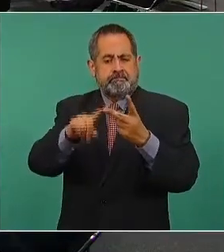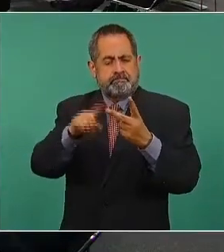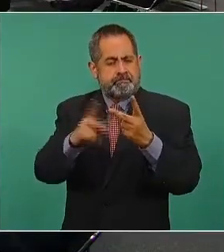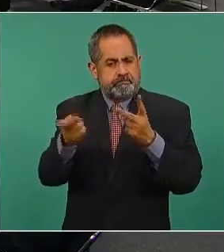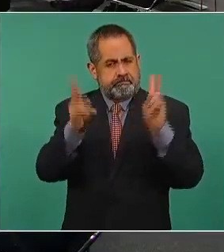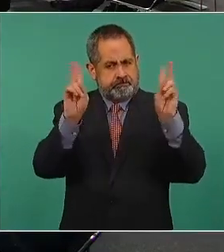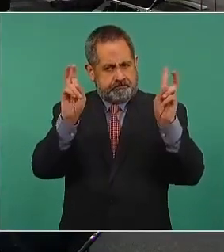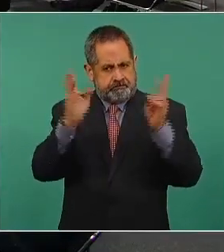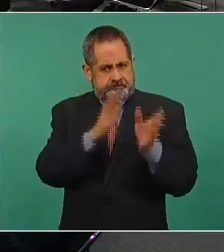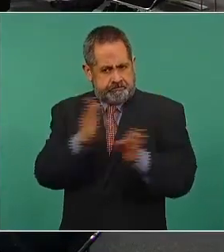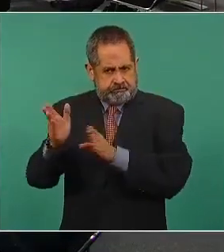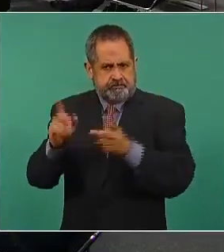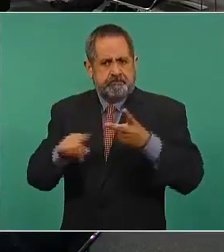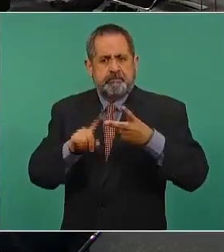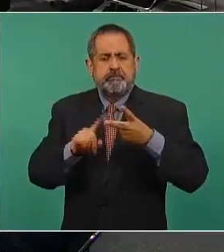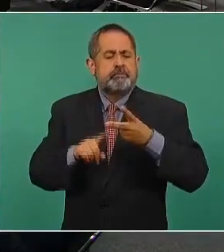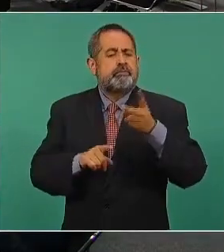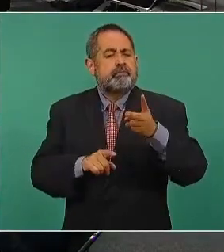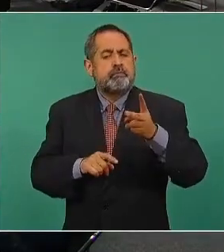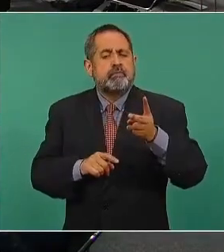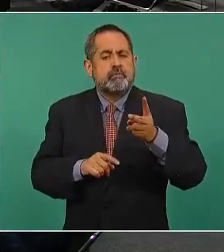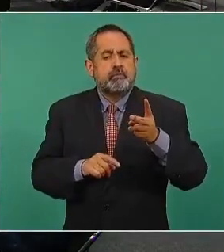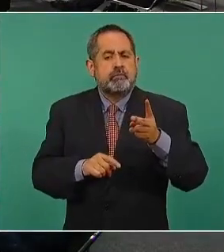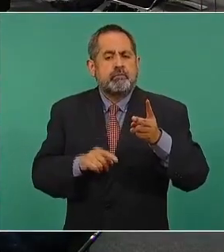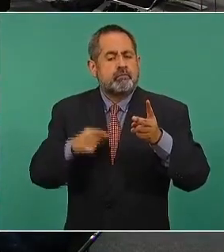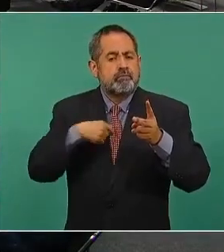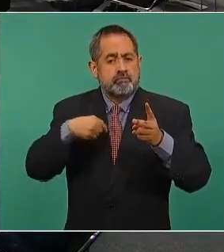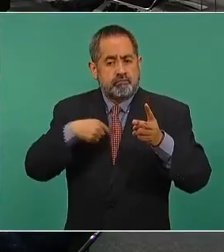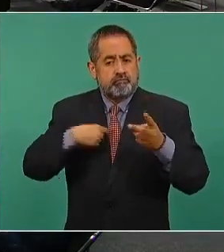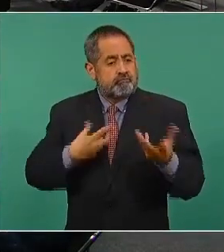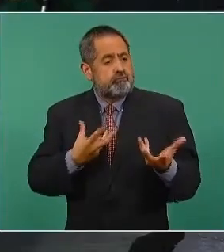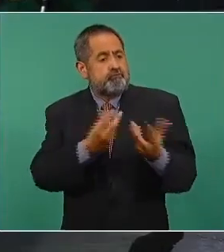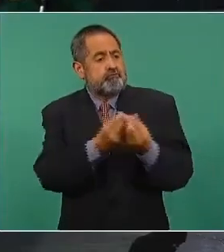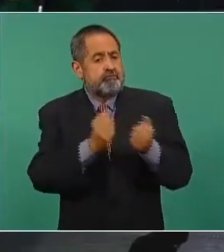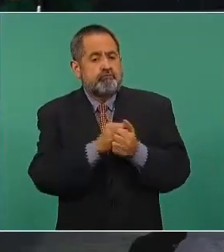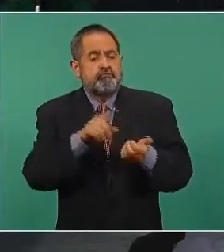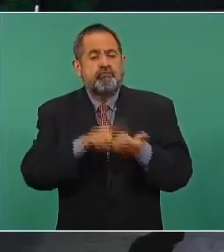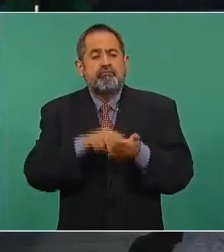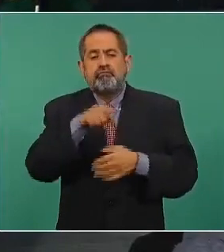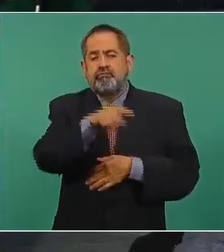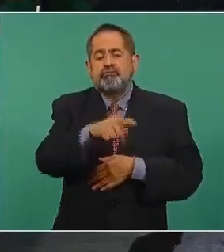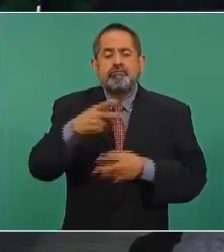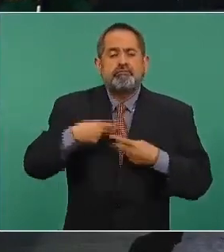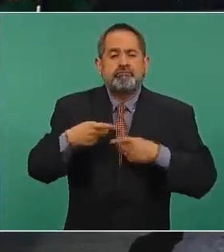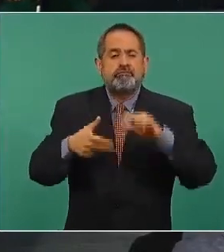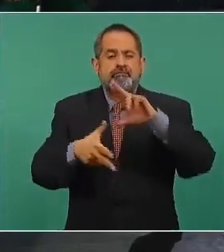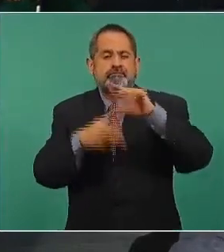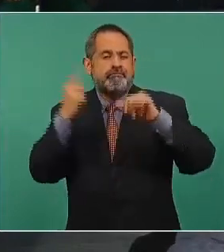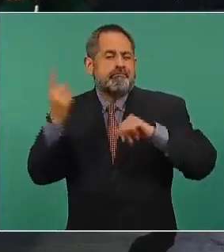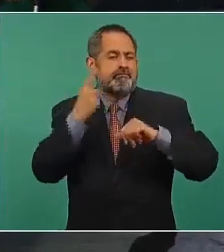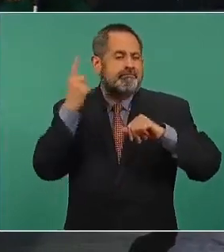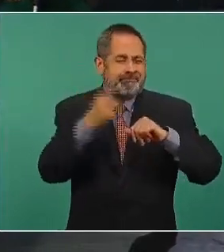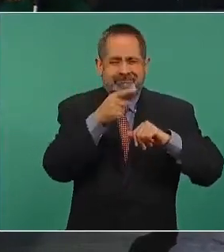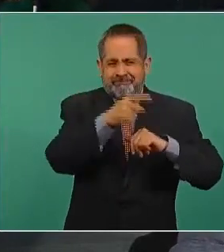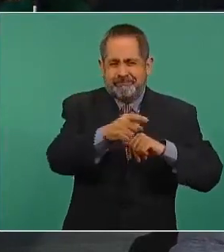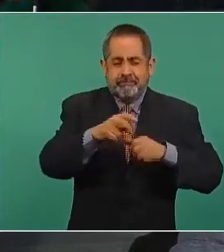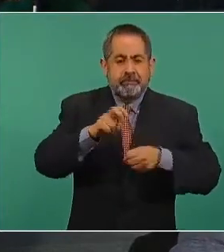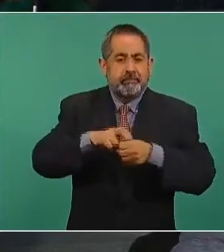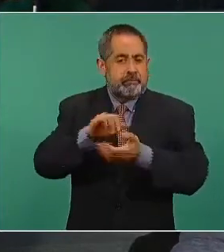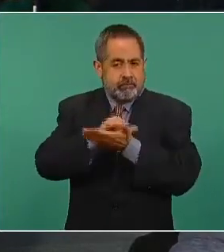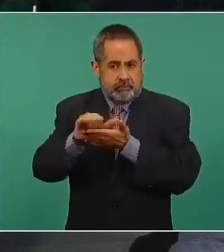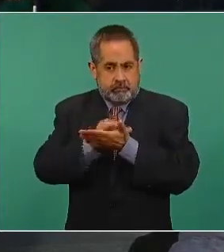presidente, estuve con los afectados del huracán Ida en Nueva